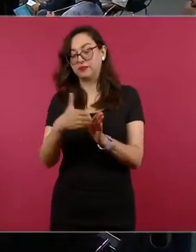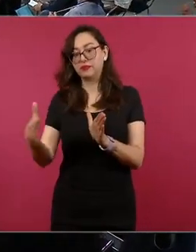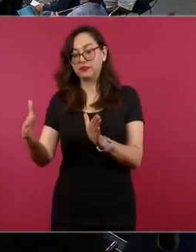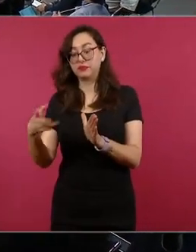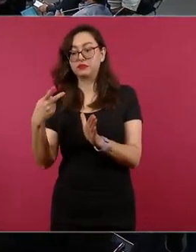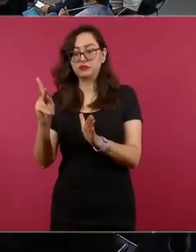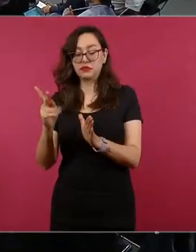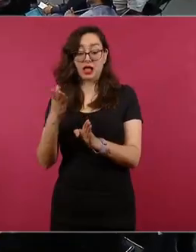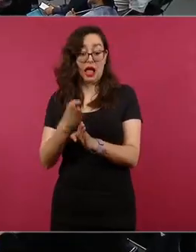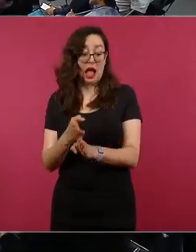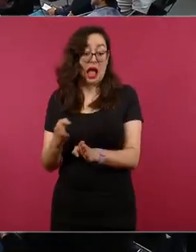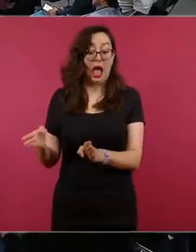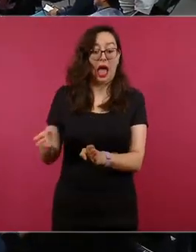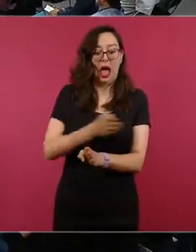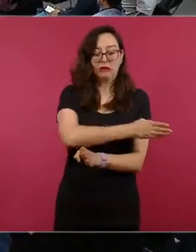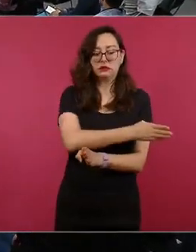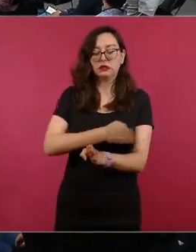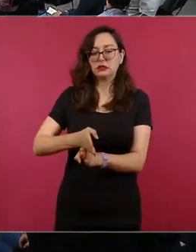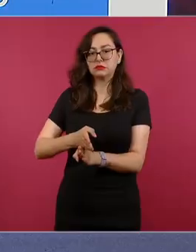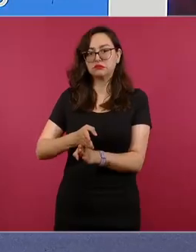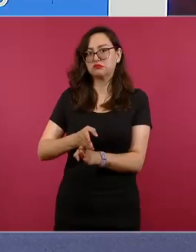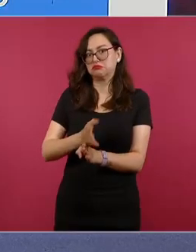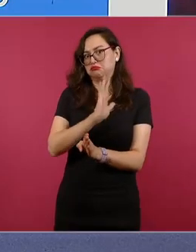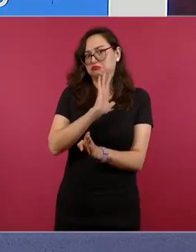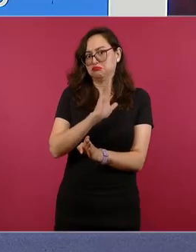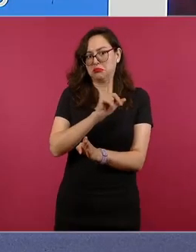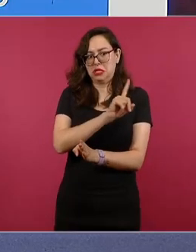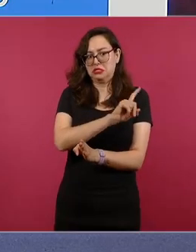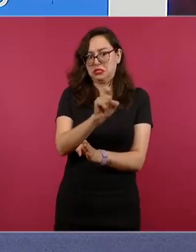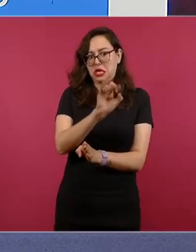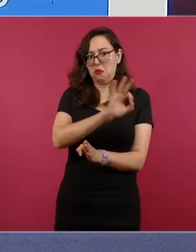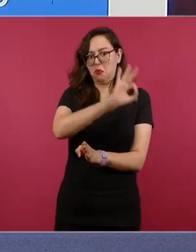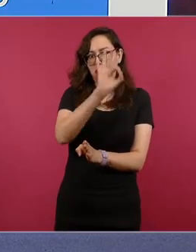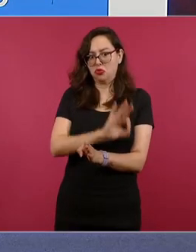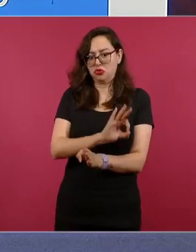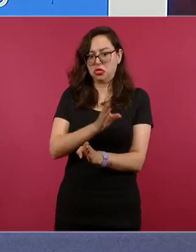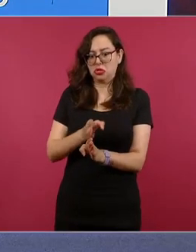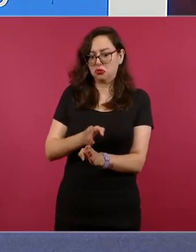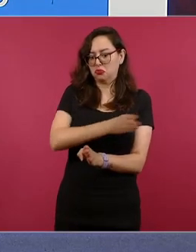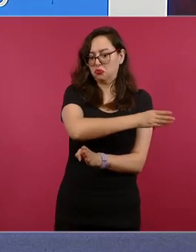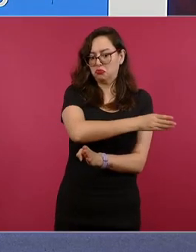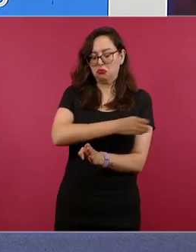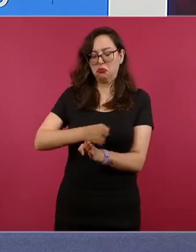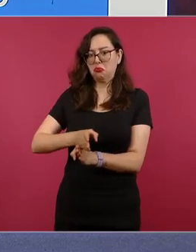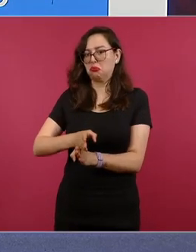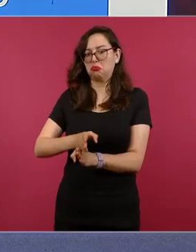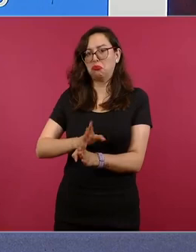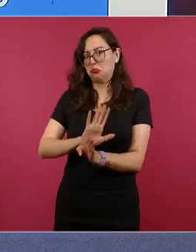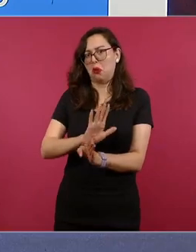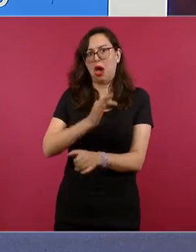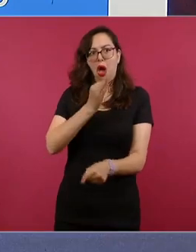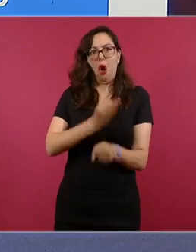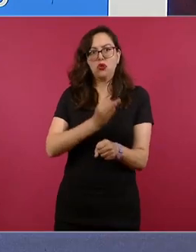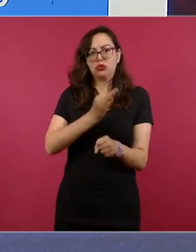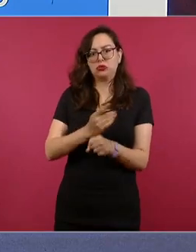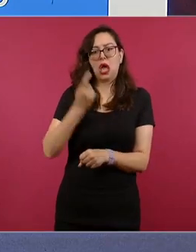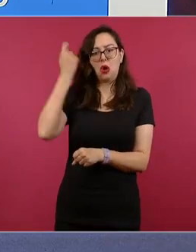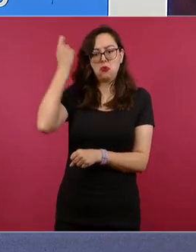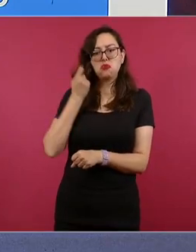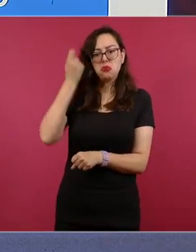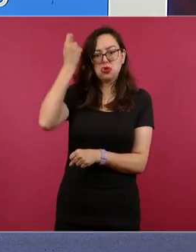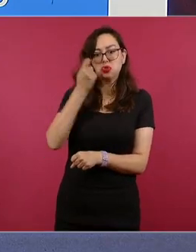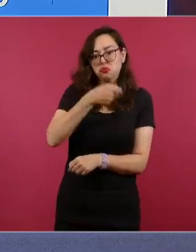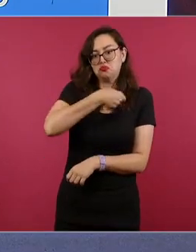actuales, los que se han venido pensionando, son los que se pensionan a través de pensiones del IMSS, que tenían el sistema solidario.